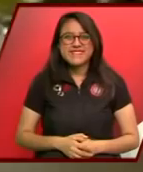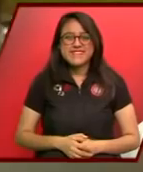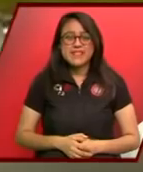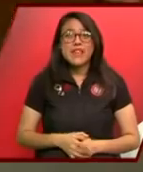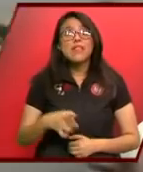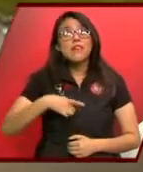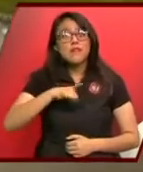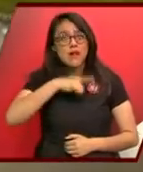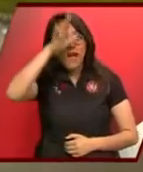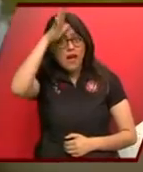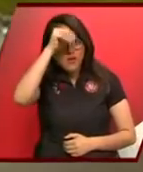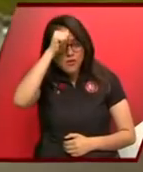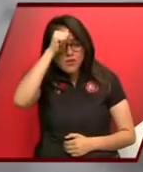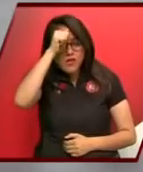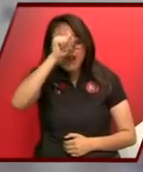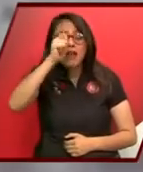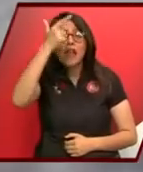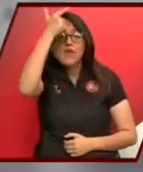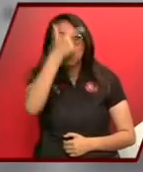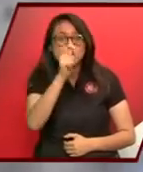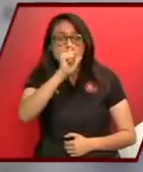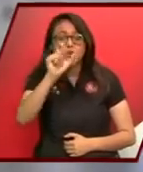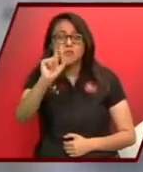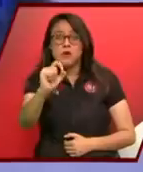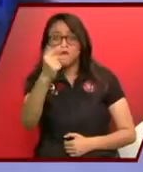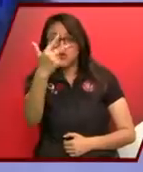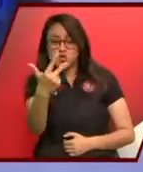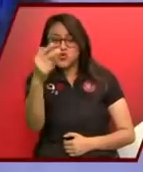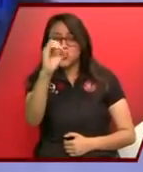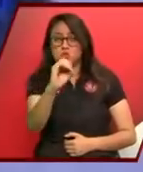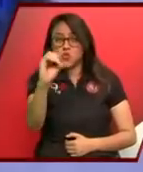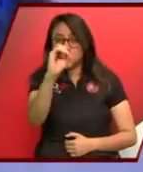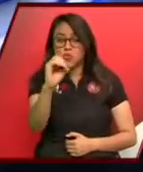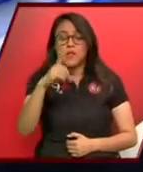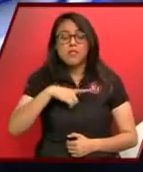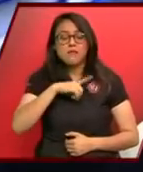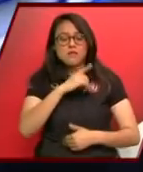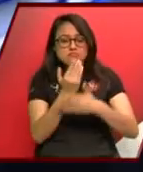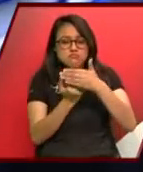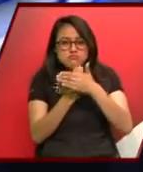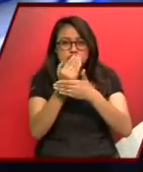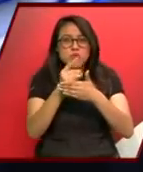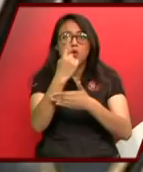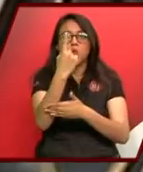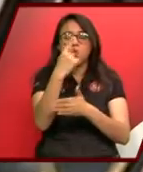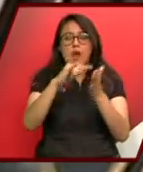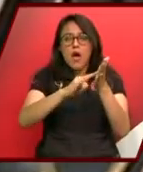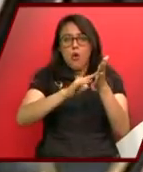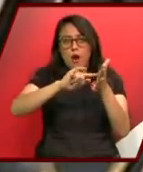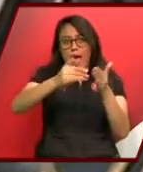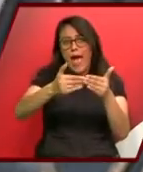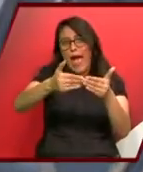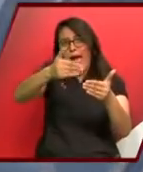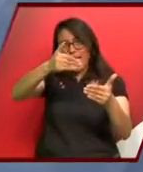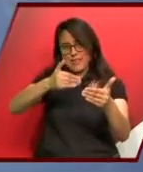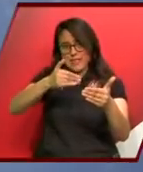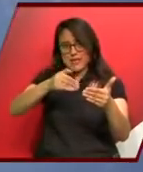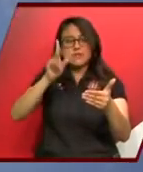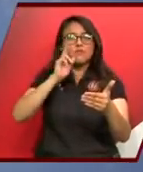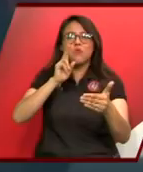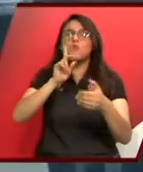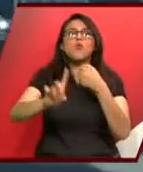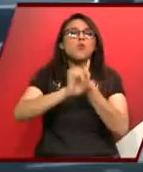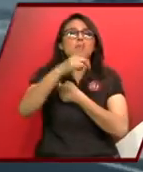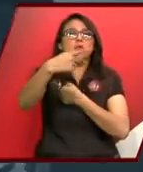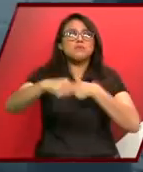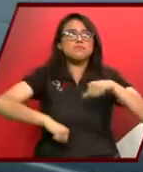Así que recuerda, la madrugada del 28 de octubre deberás atrasar tu reloj una hora. De esta manera, no te verás afectado